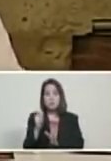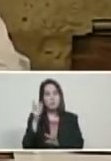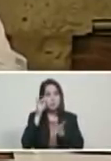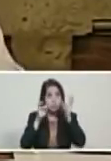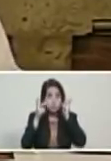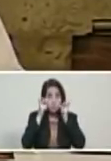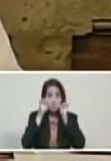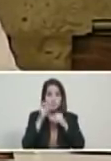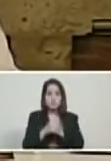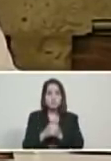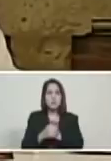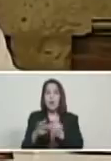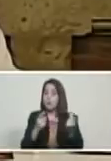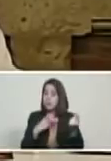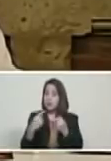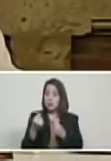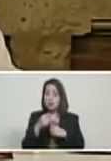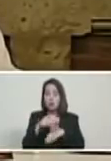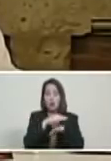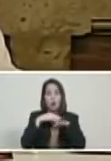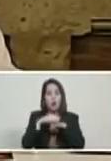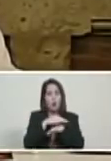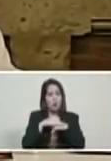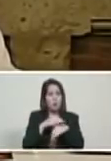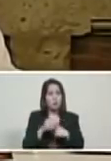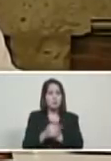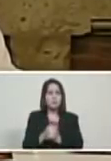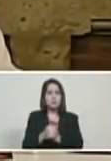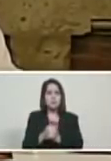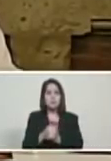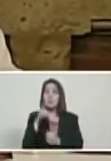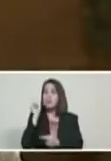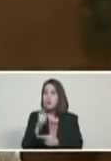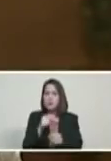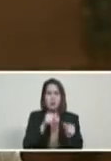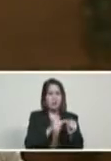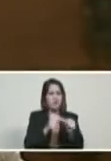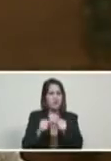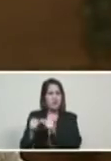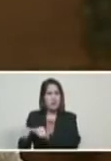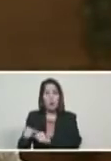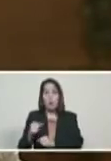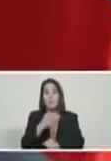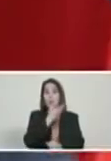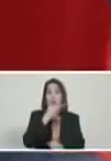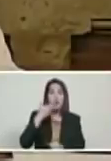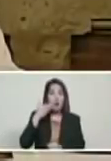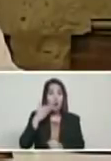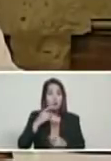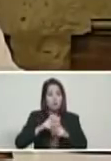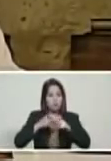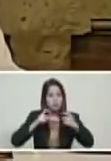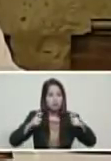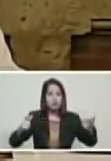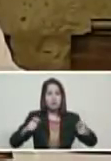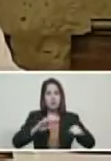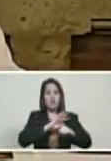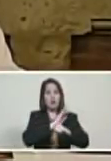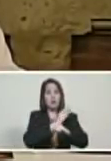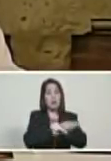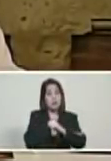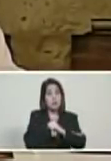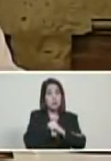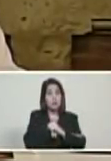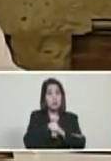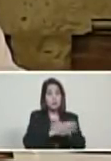compañeros ministros de la Economía, hay que seguir ratificando, mejorando, ampliando y fortaleciendo